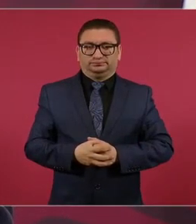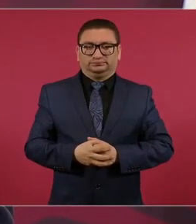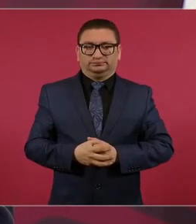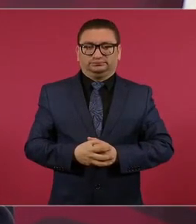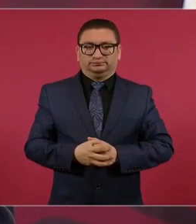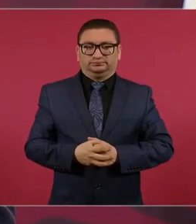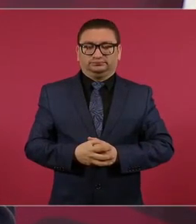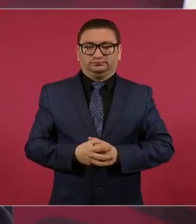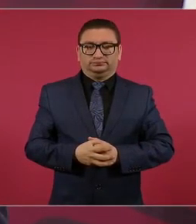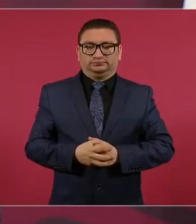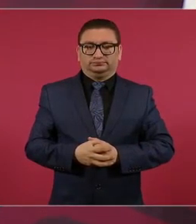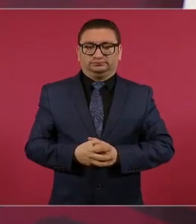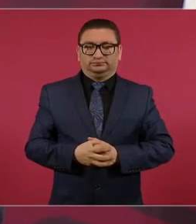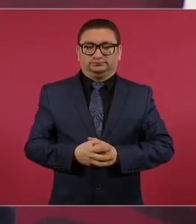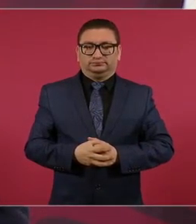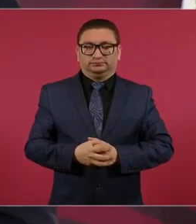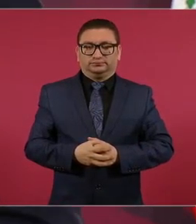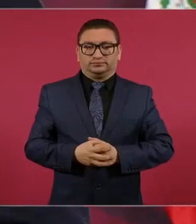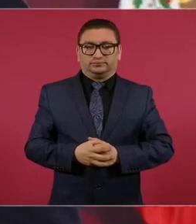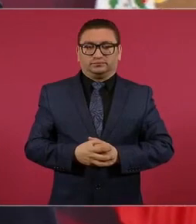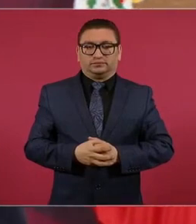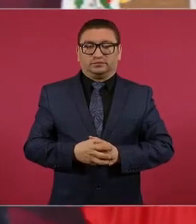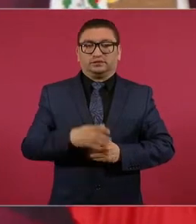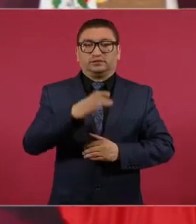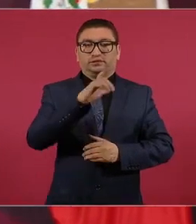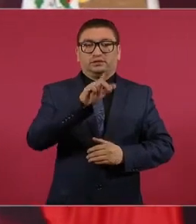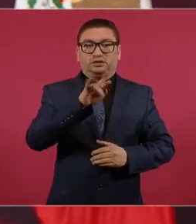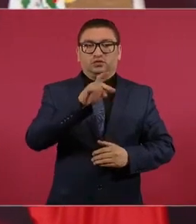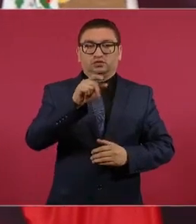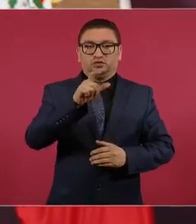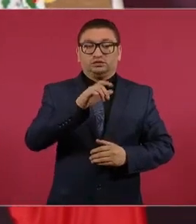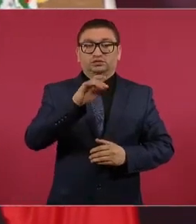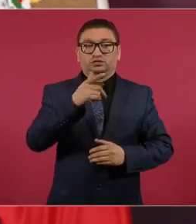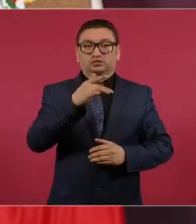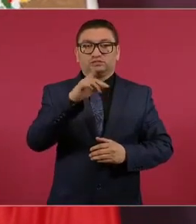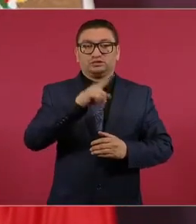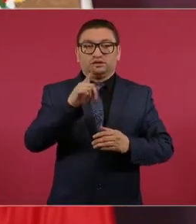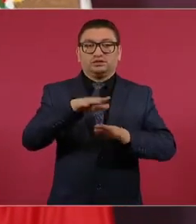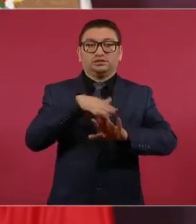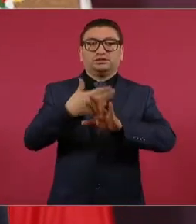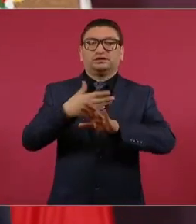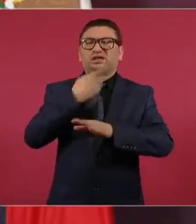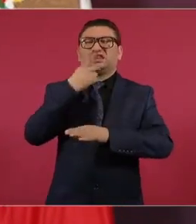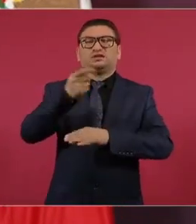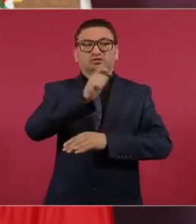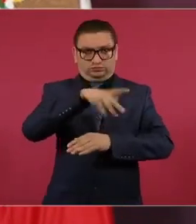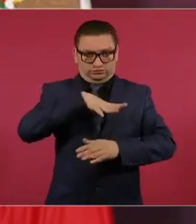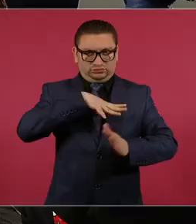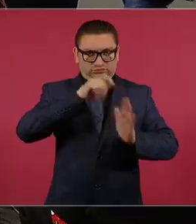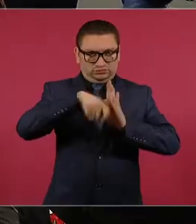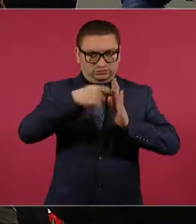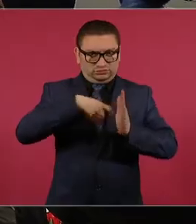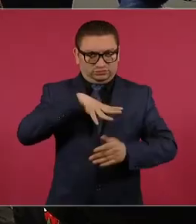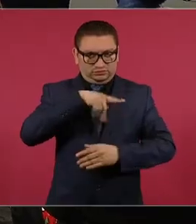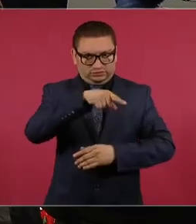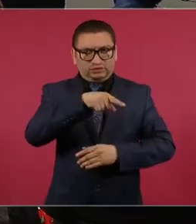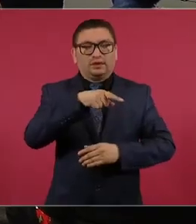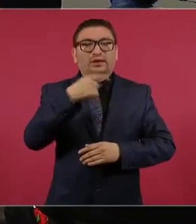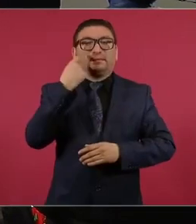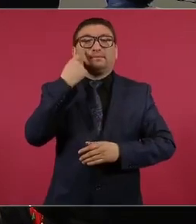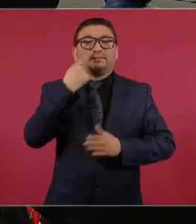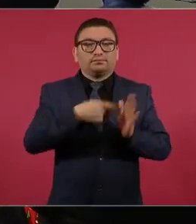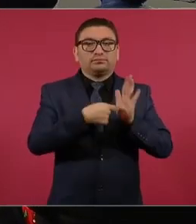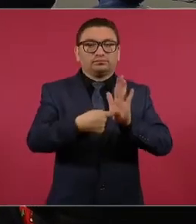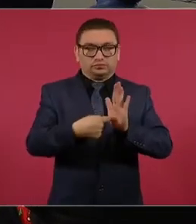disculpas qué es lo que decía Claudio x González de los maestros no tienes ahí el video nada más para